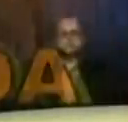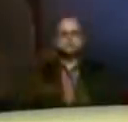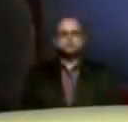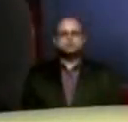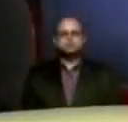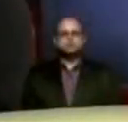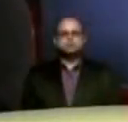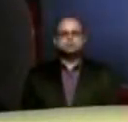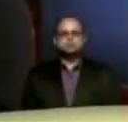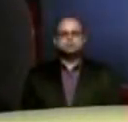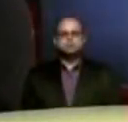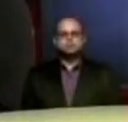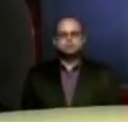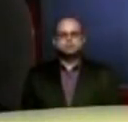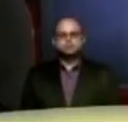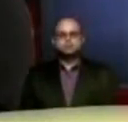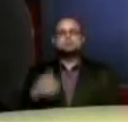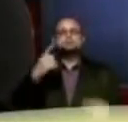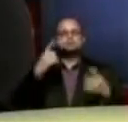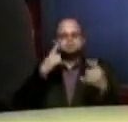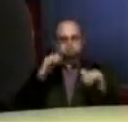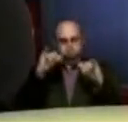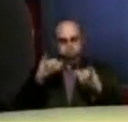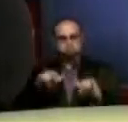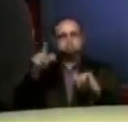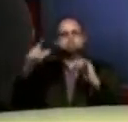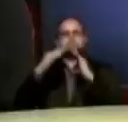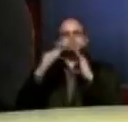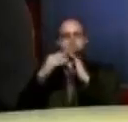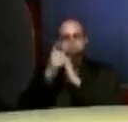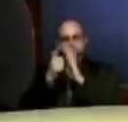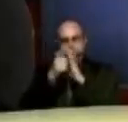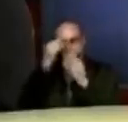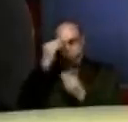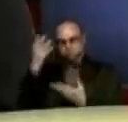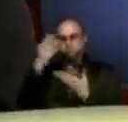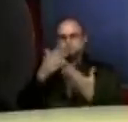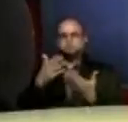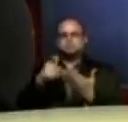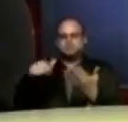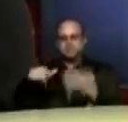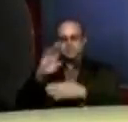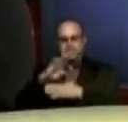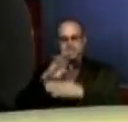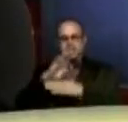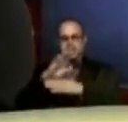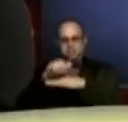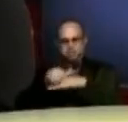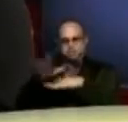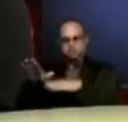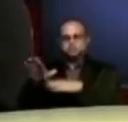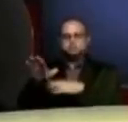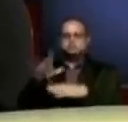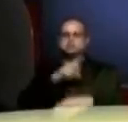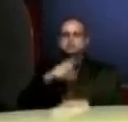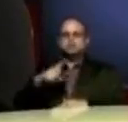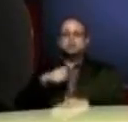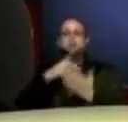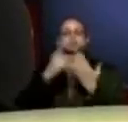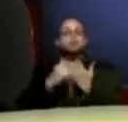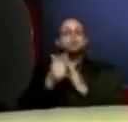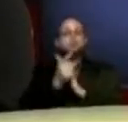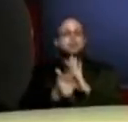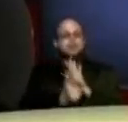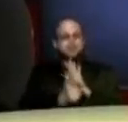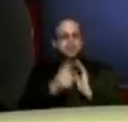tal y como lo anticipó la fortaleza envió esta tarde a la legislatura el proyecto de ley que viabilizaría la celebración